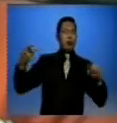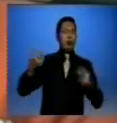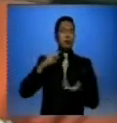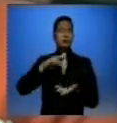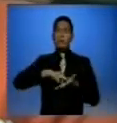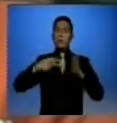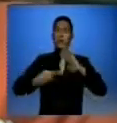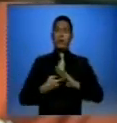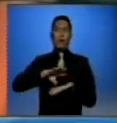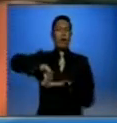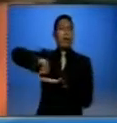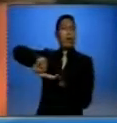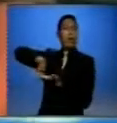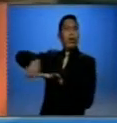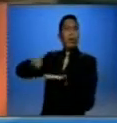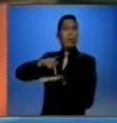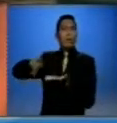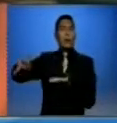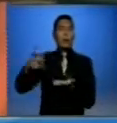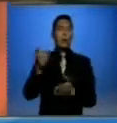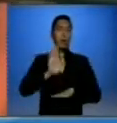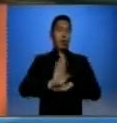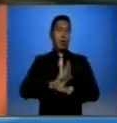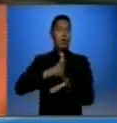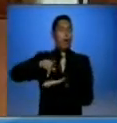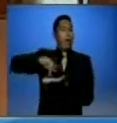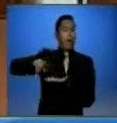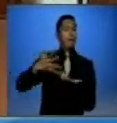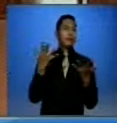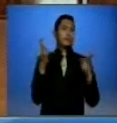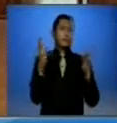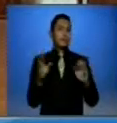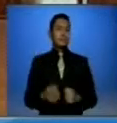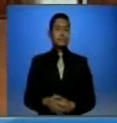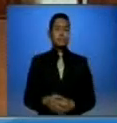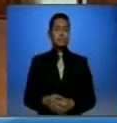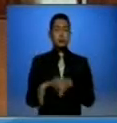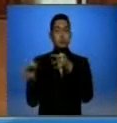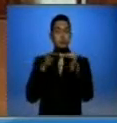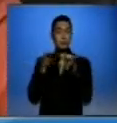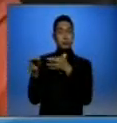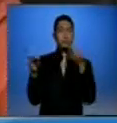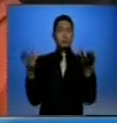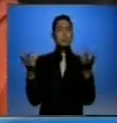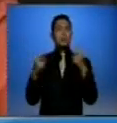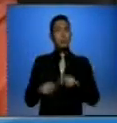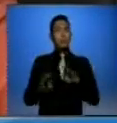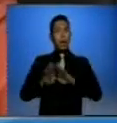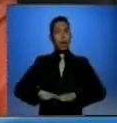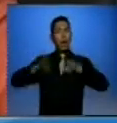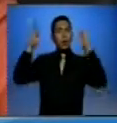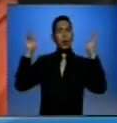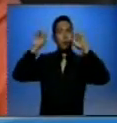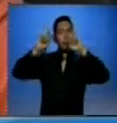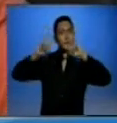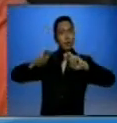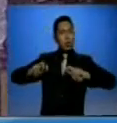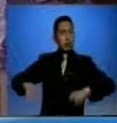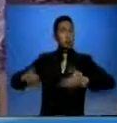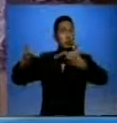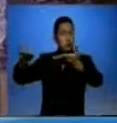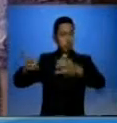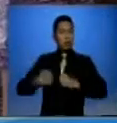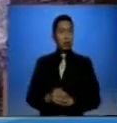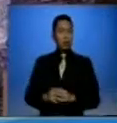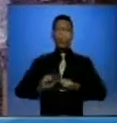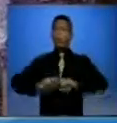una evasión justamente de ese monto de aportación. Explican que se podría abrir incluso una investigación de oficio. Pero